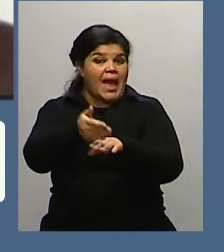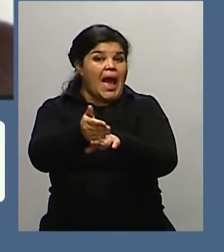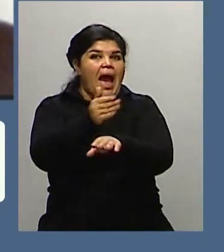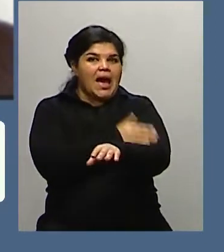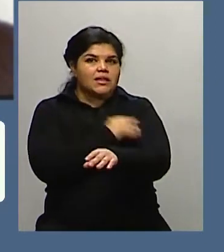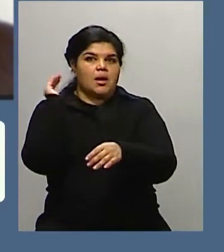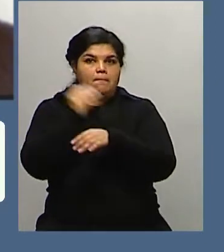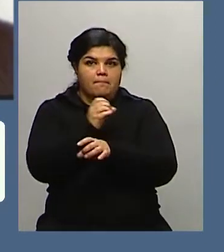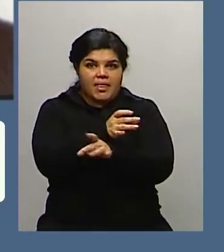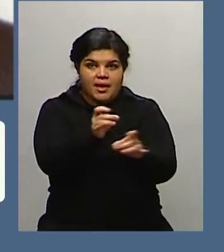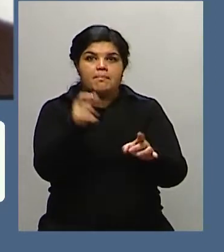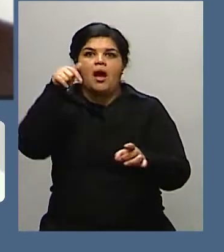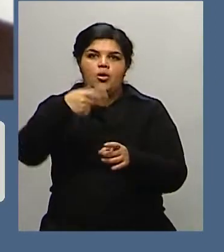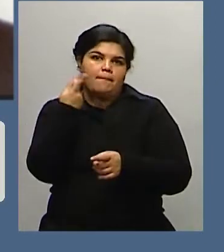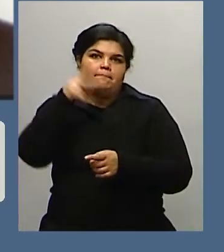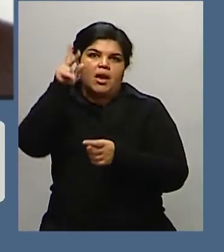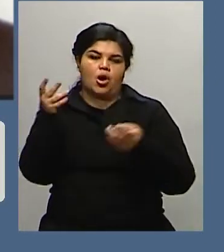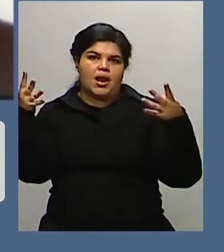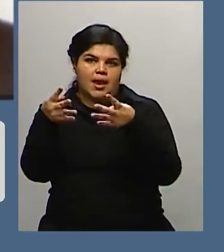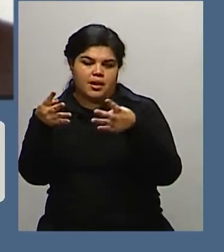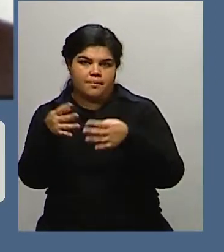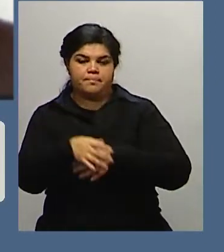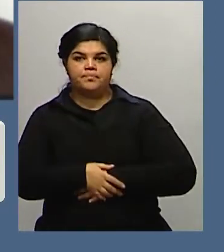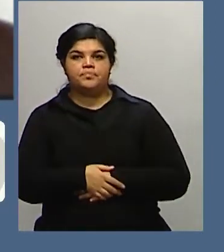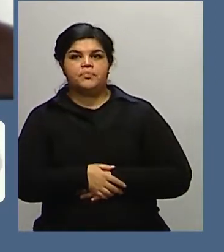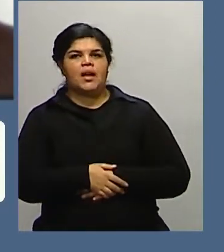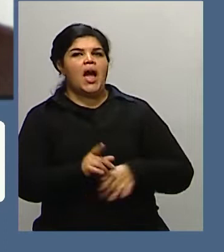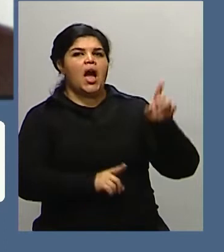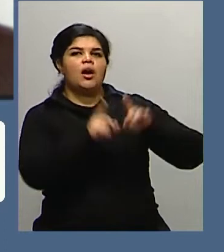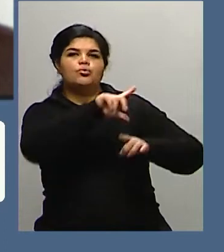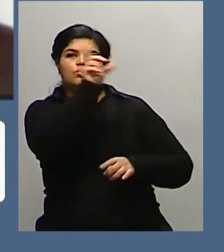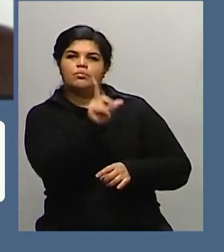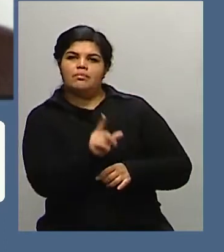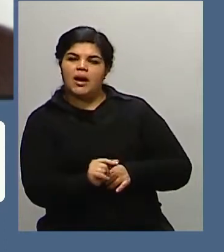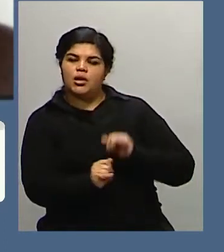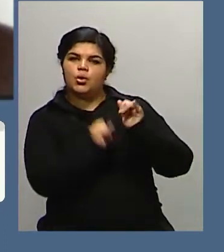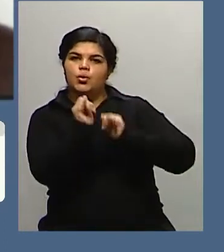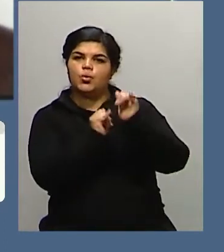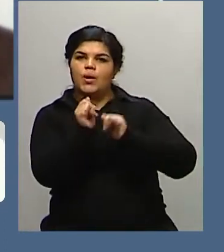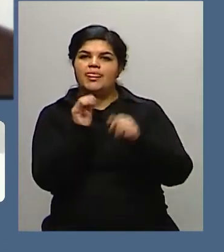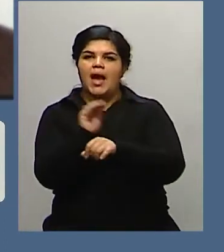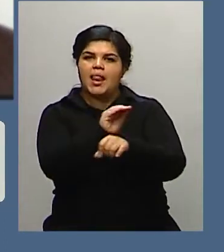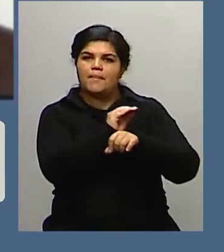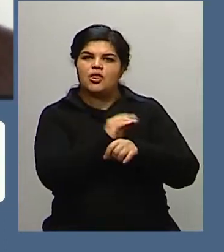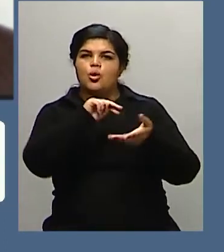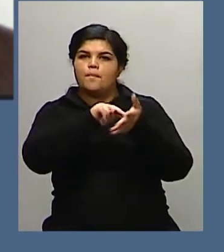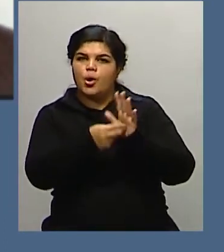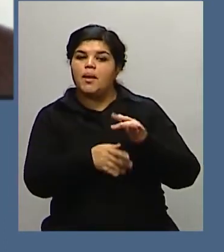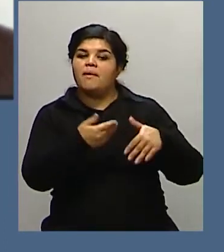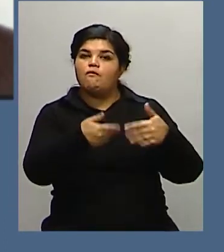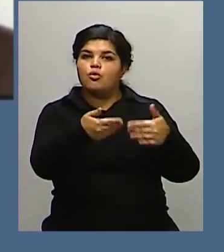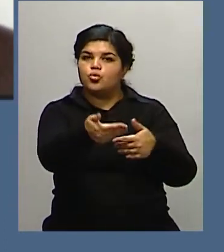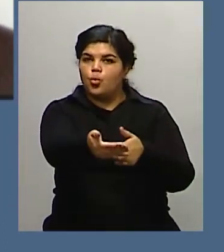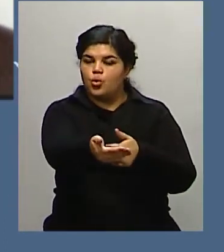que anticipan que va a haber una crisis alimentaria a nivel mundial y uno entiende que puede tener consecuencias,